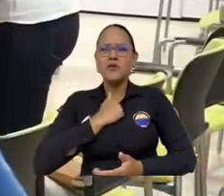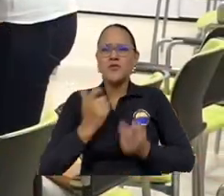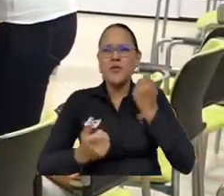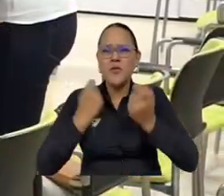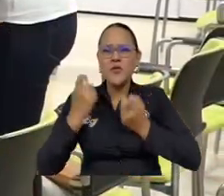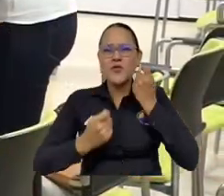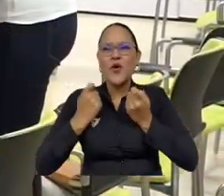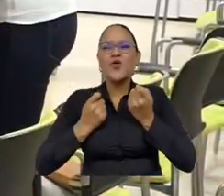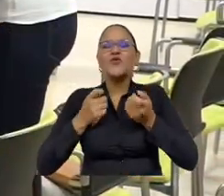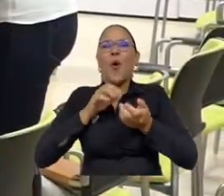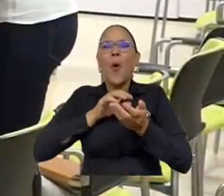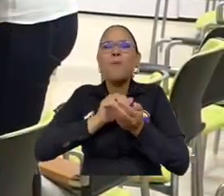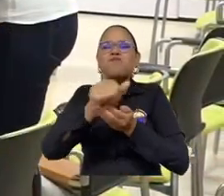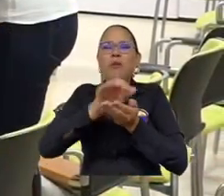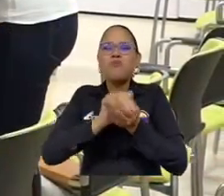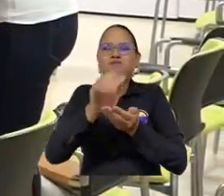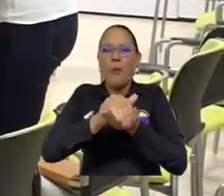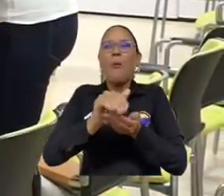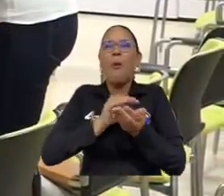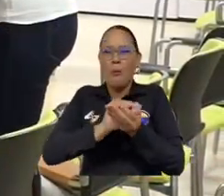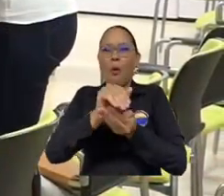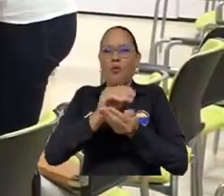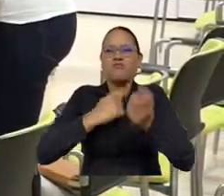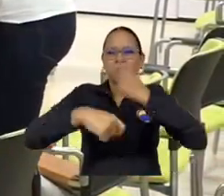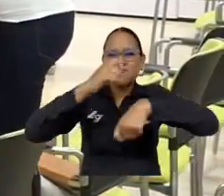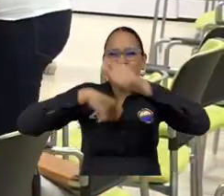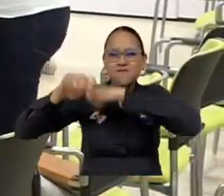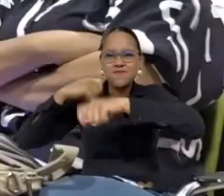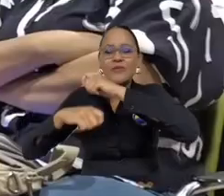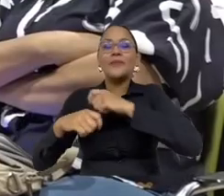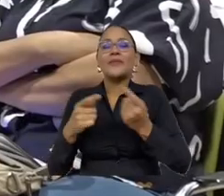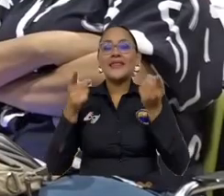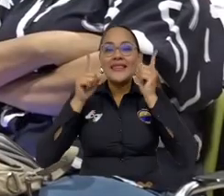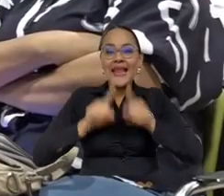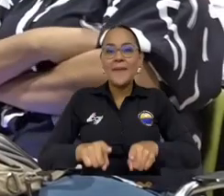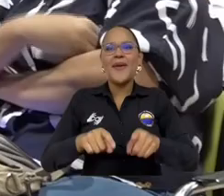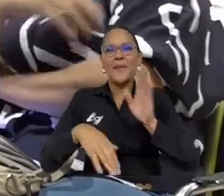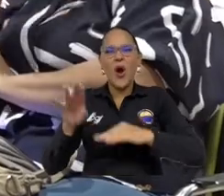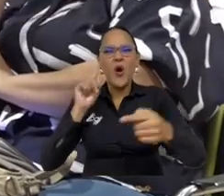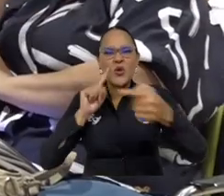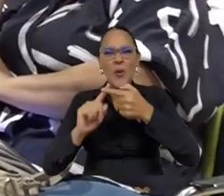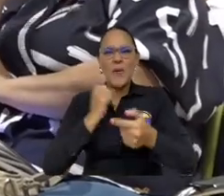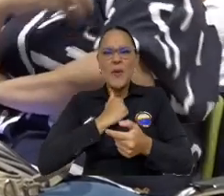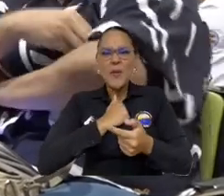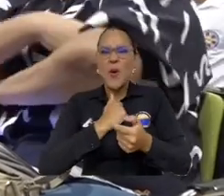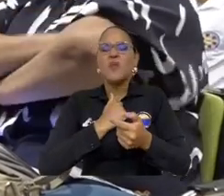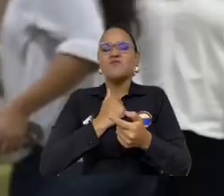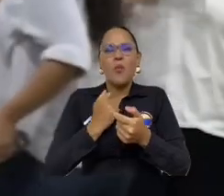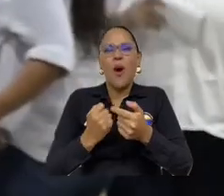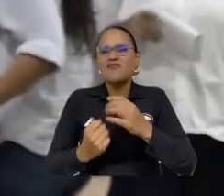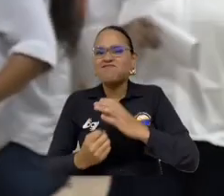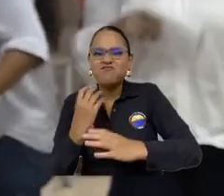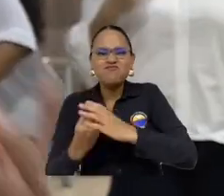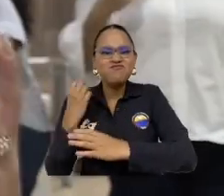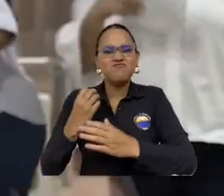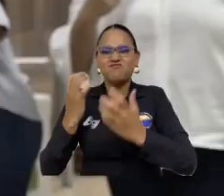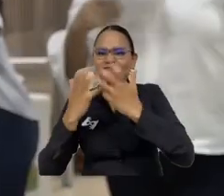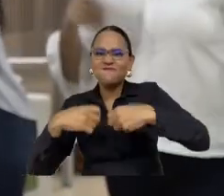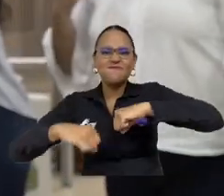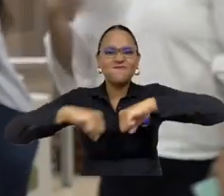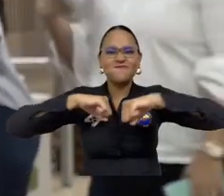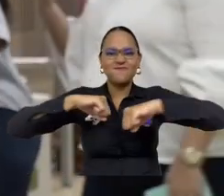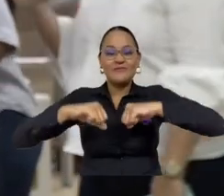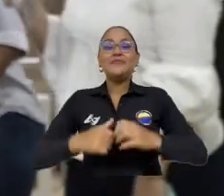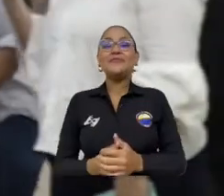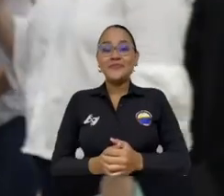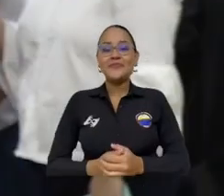Tengo un emprendimiento que se llama Mr. Boyo Ayé. También soy líder de una red de emprendedores que se llama Emprendamos y Fabriquemos Juntos. Diarchen es una